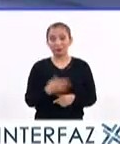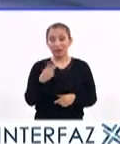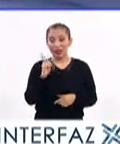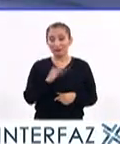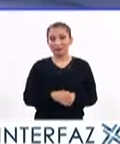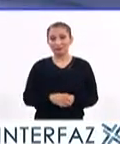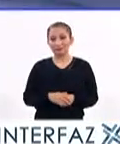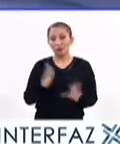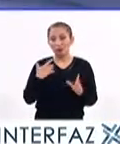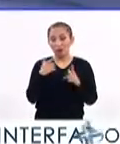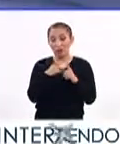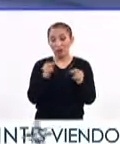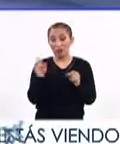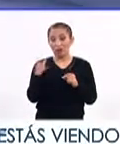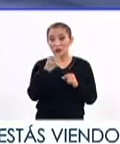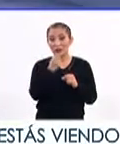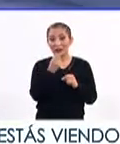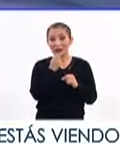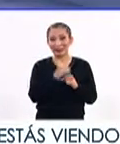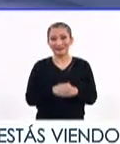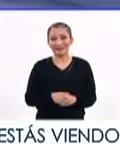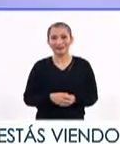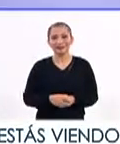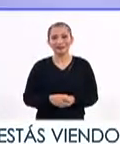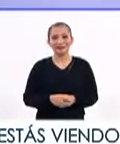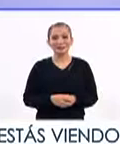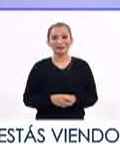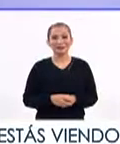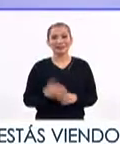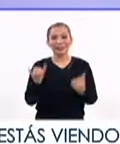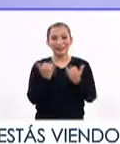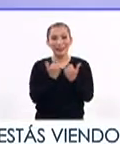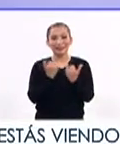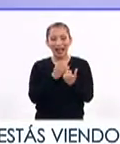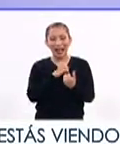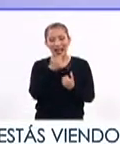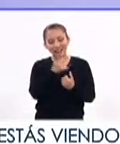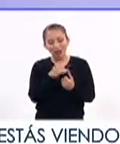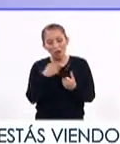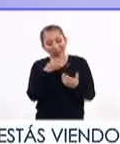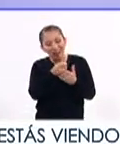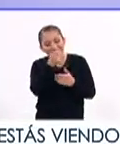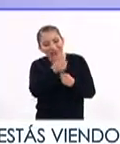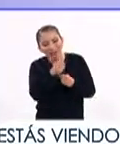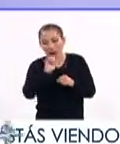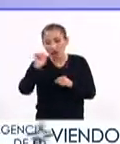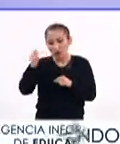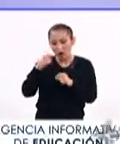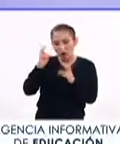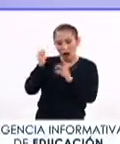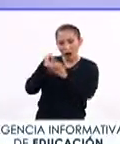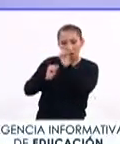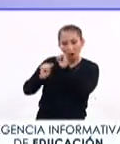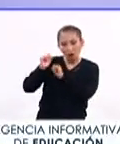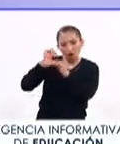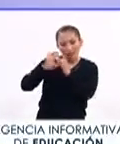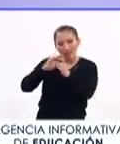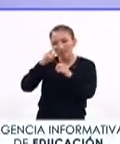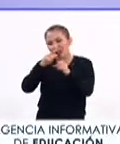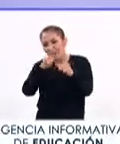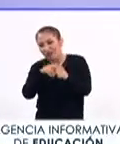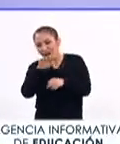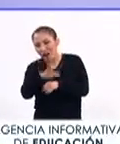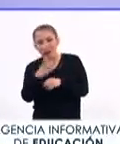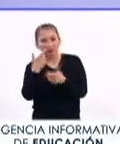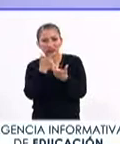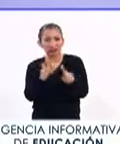bueno, era de un japonés, obviamente. Y así como hay ese tipo de acercamientos, pues hay otros, ¿no? La antropología, los